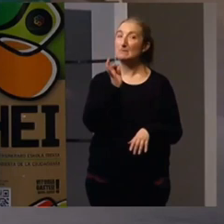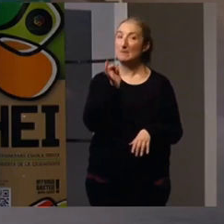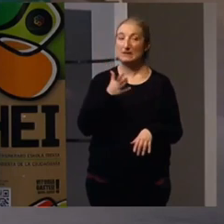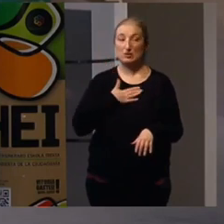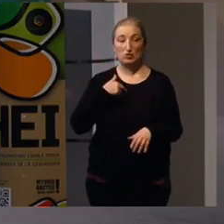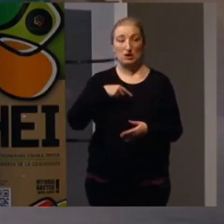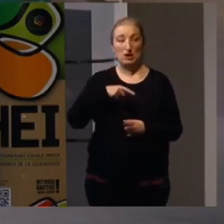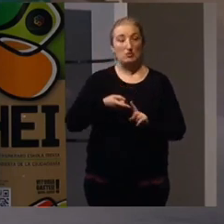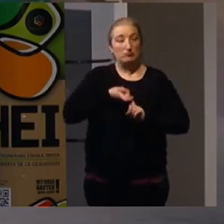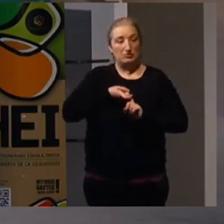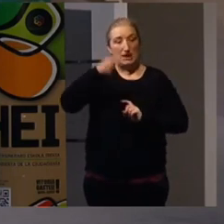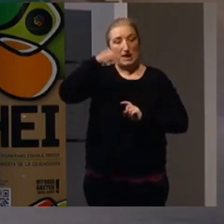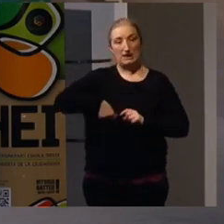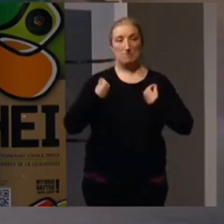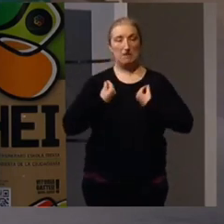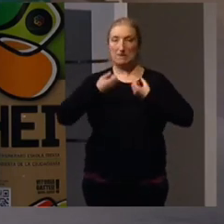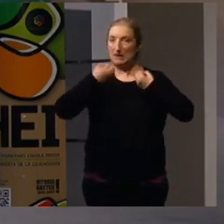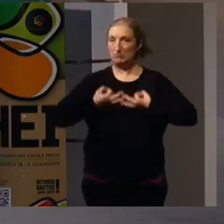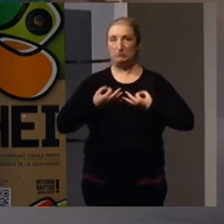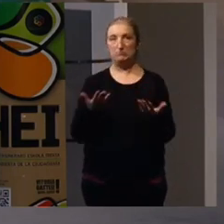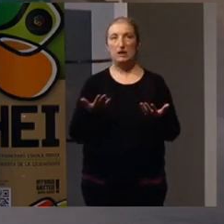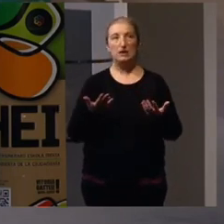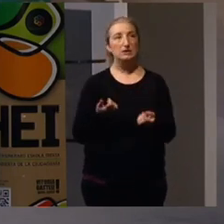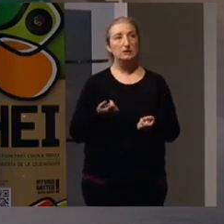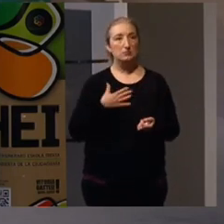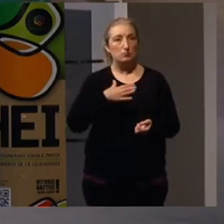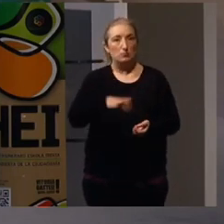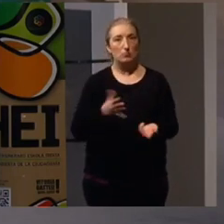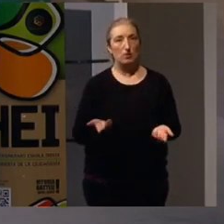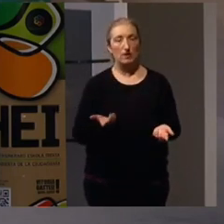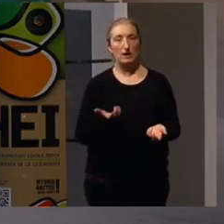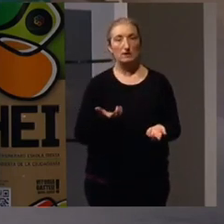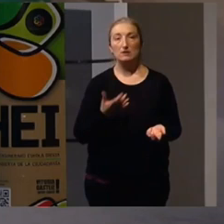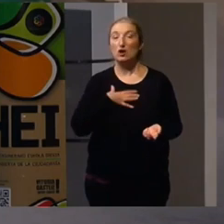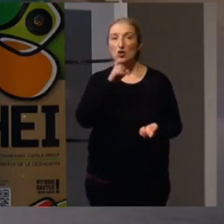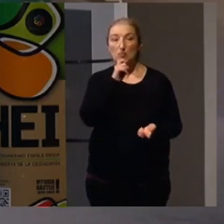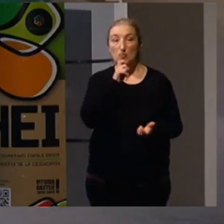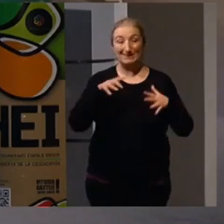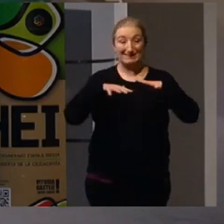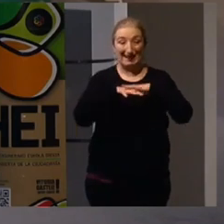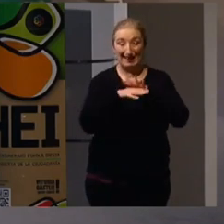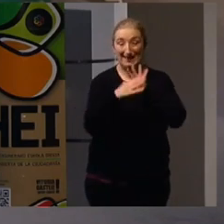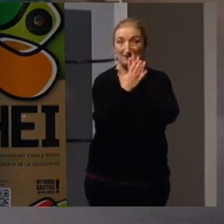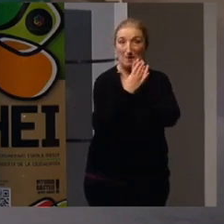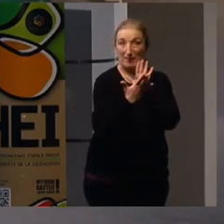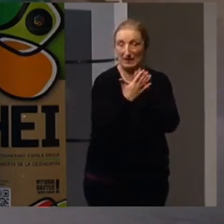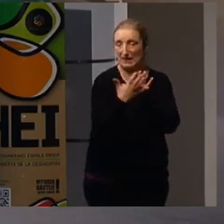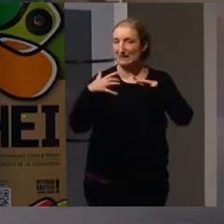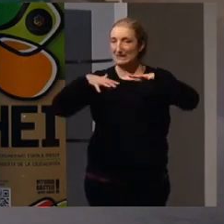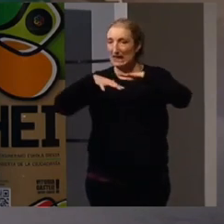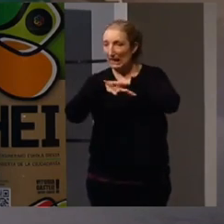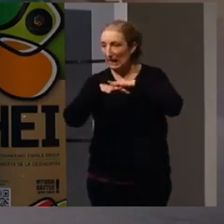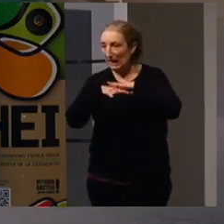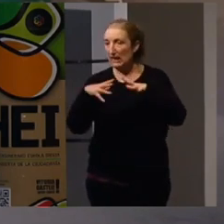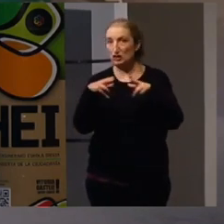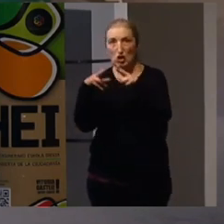quien quiere establecerse en un sitio lo pueda hacer. ¿Por qué? Toda esta dimensión comunitaria, todas estas redes vecinales, todo este tejido